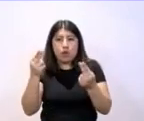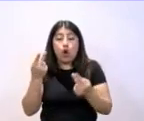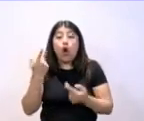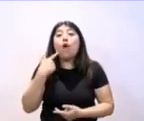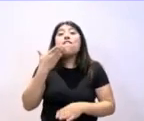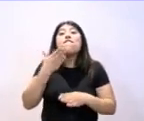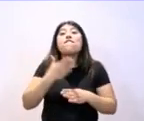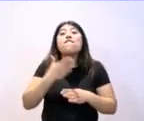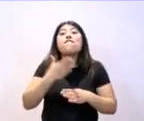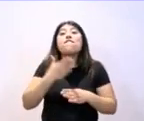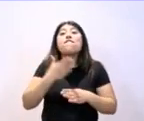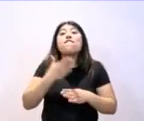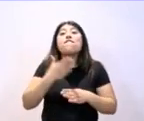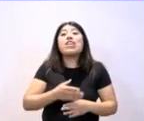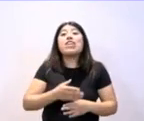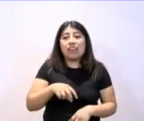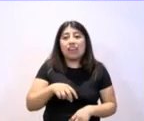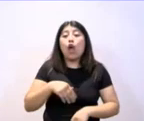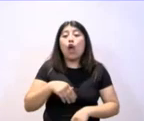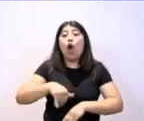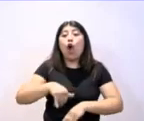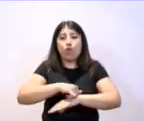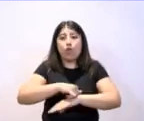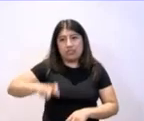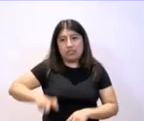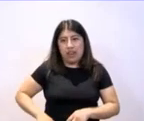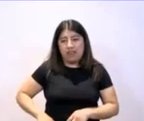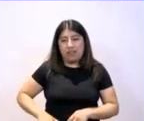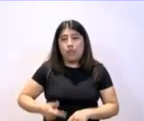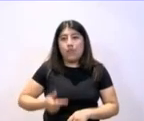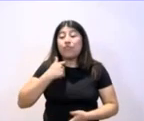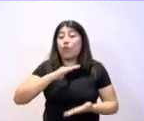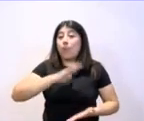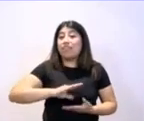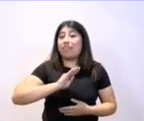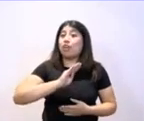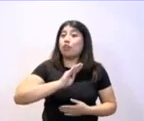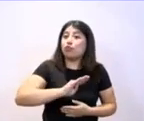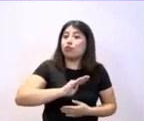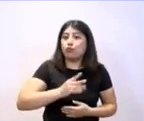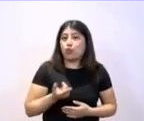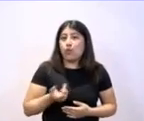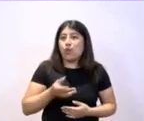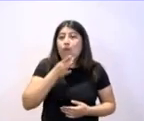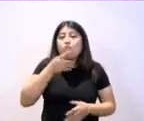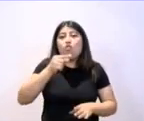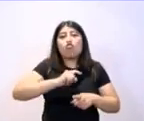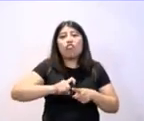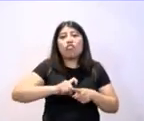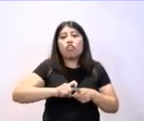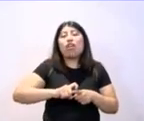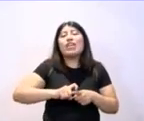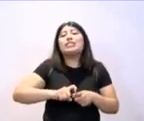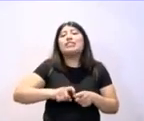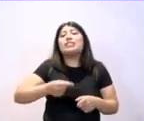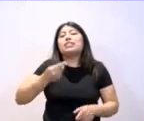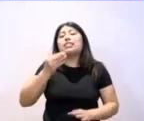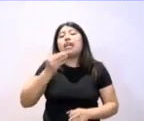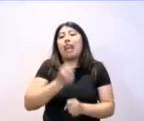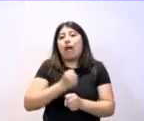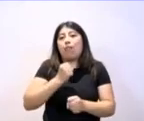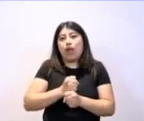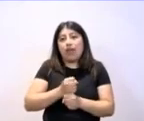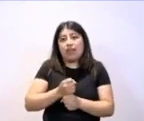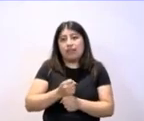fija precisamente el Gobierno de La Rioja. Es al que compete regular y establecer las condiciones laborales de las que allí se